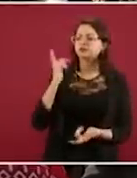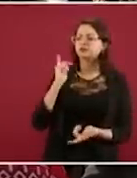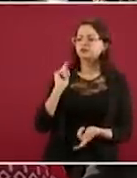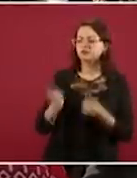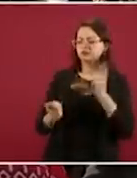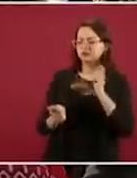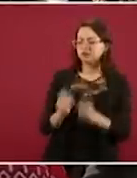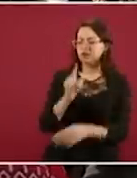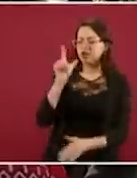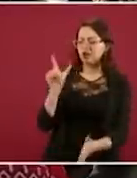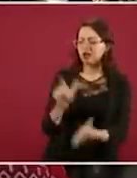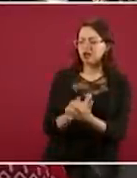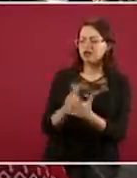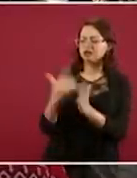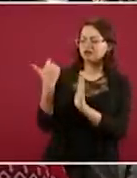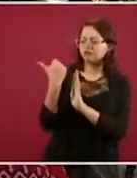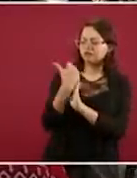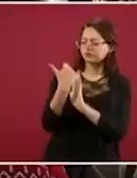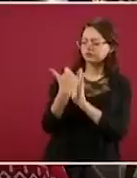que